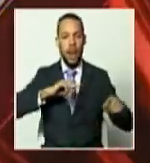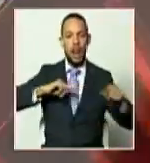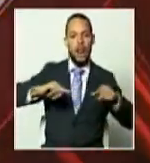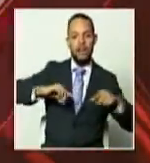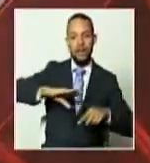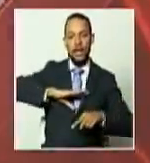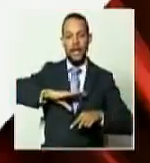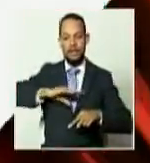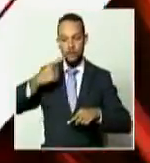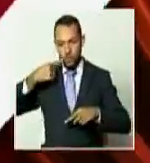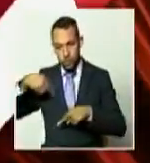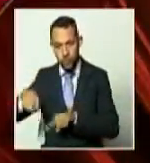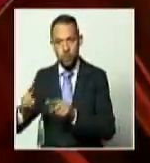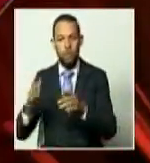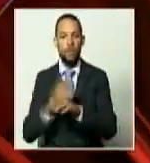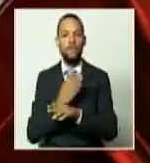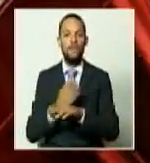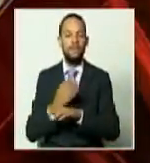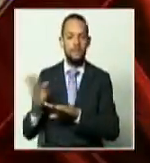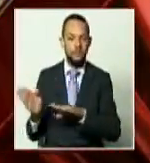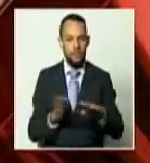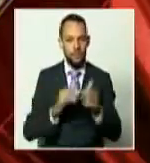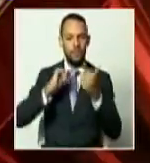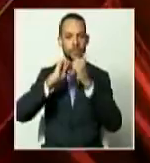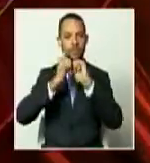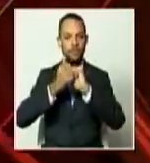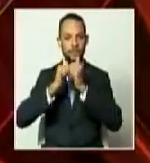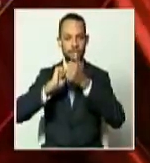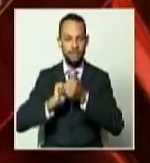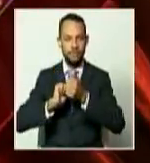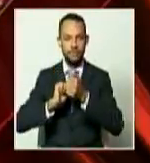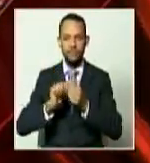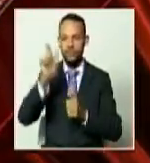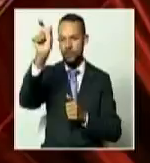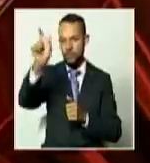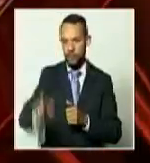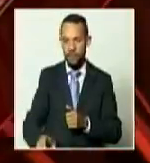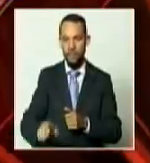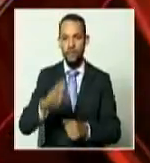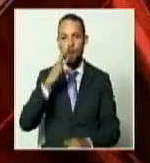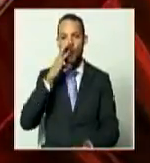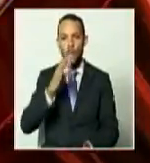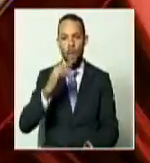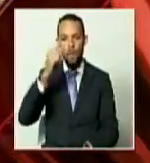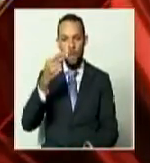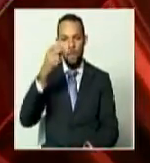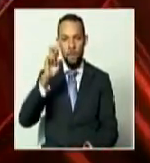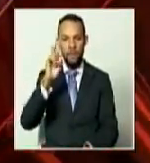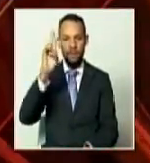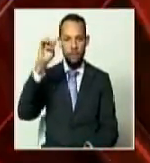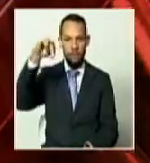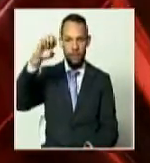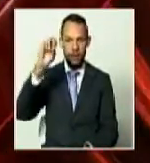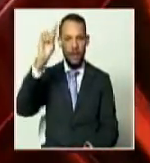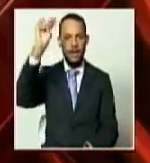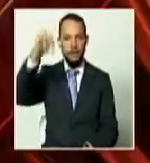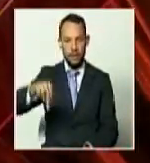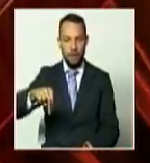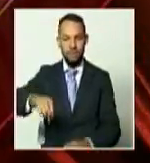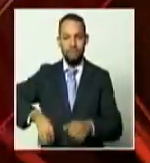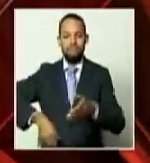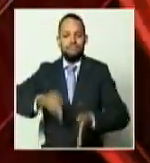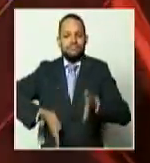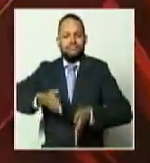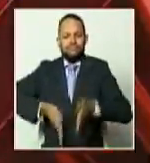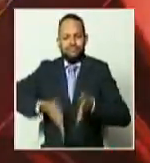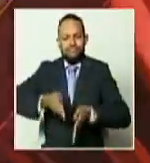municipal. Y en los deportes, el atleta risaraldense Hernán Barreneche continúa sumándole títulos a su dilatada